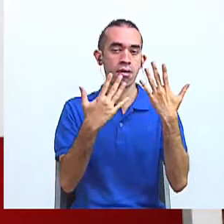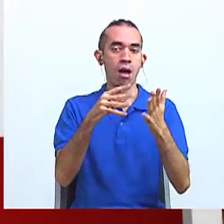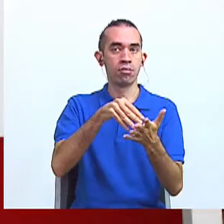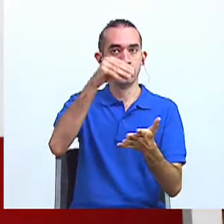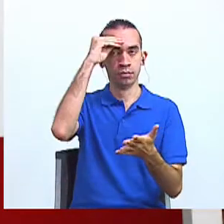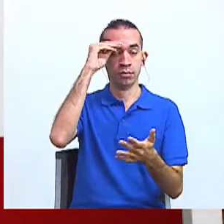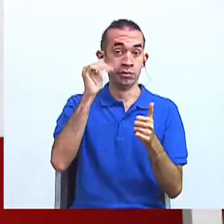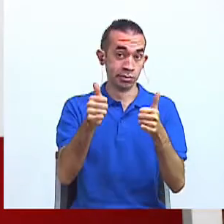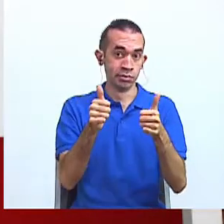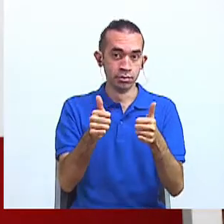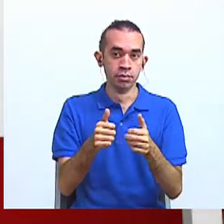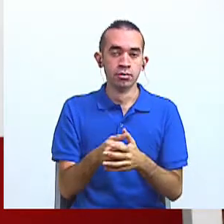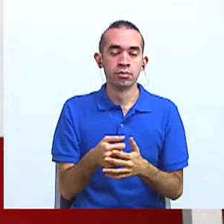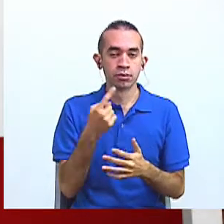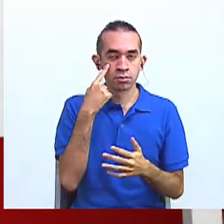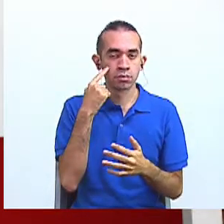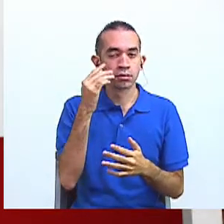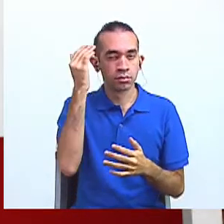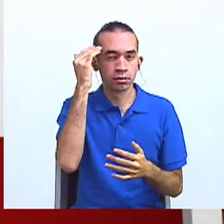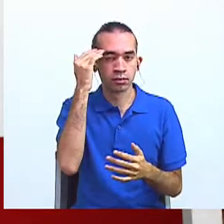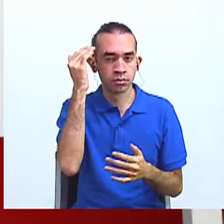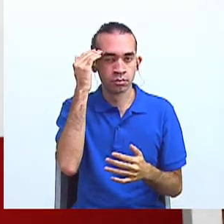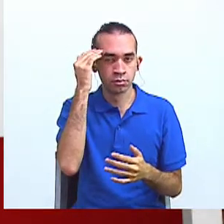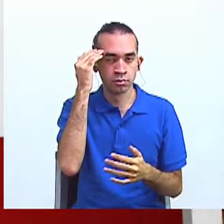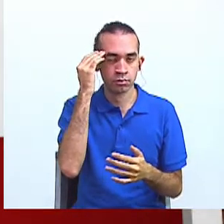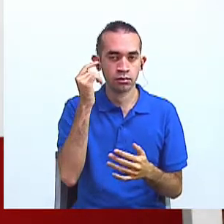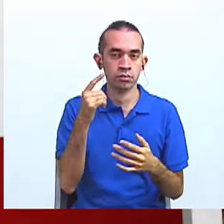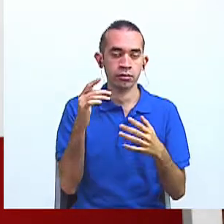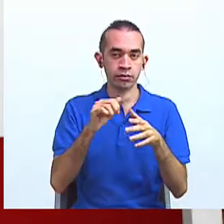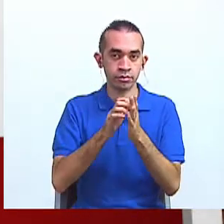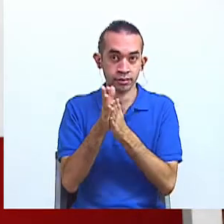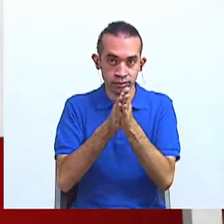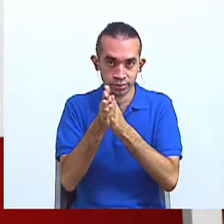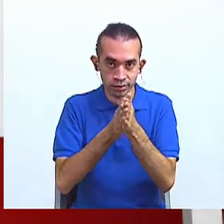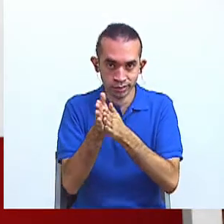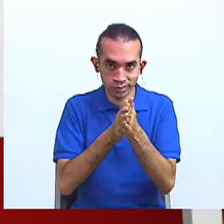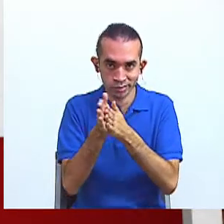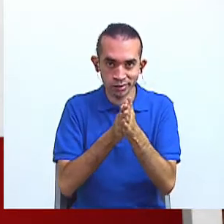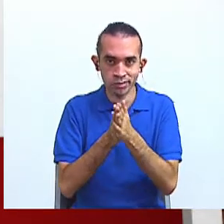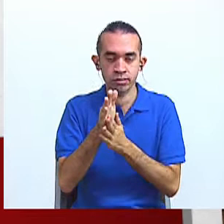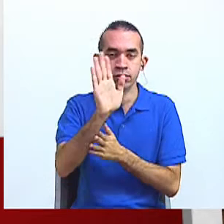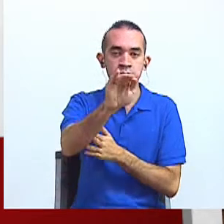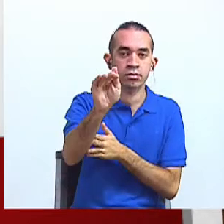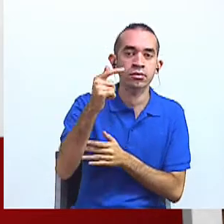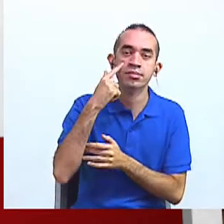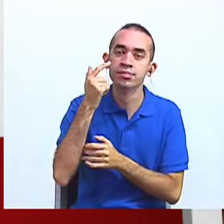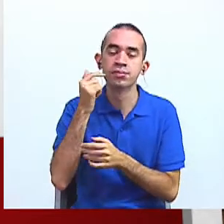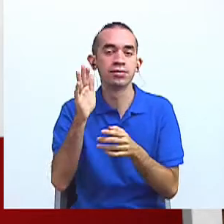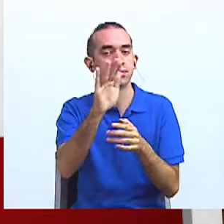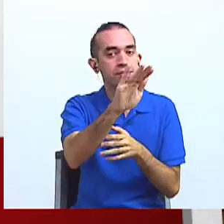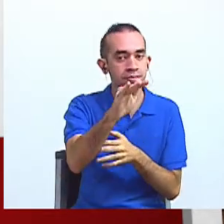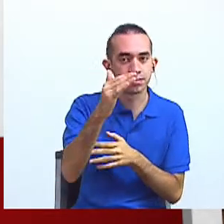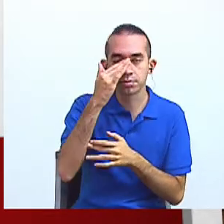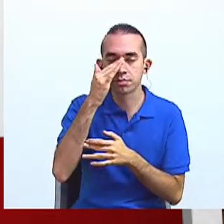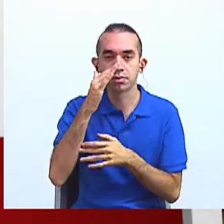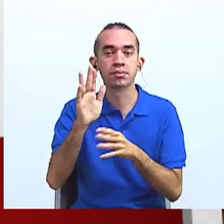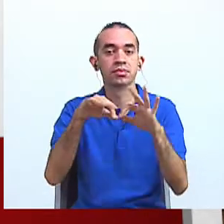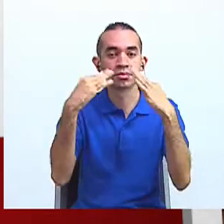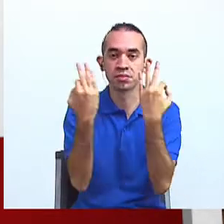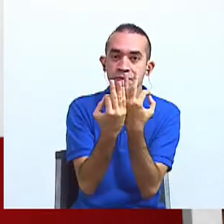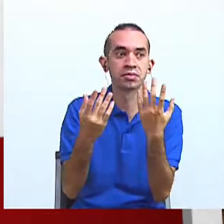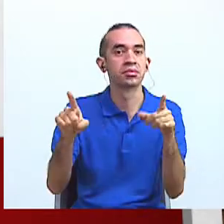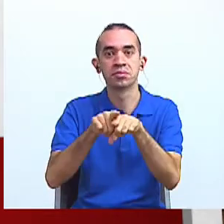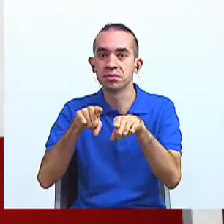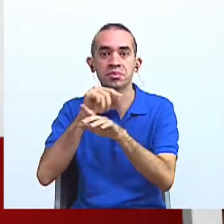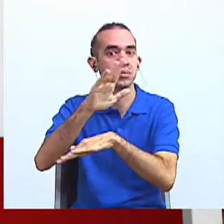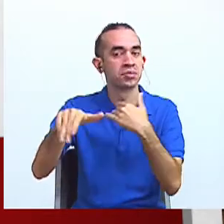¿Sí? Reforcemos nuestros conocimientos. Vamos a ponernos a prueba. A ver, en casa, papá, mamá, hermanos, familia, participemos todos